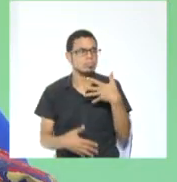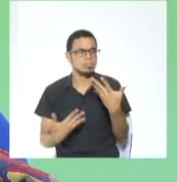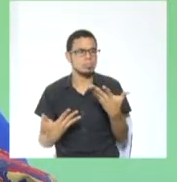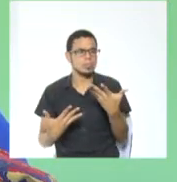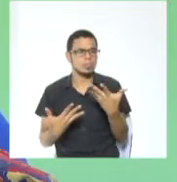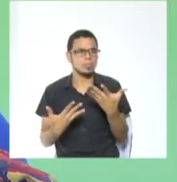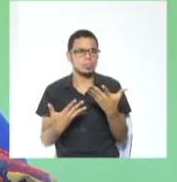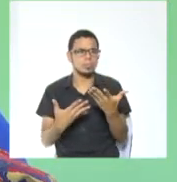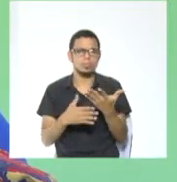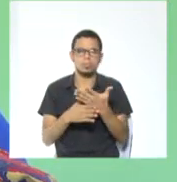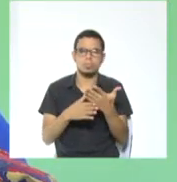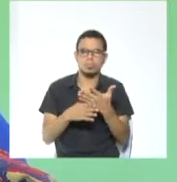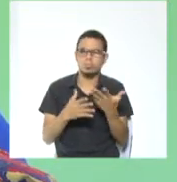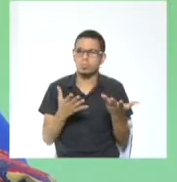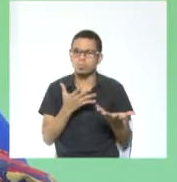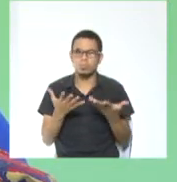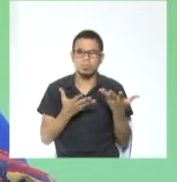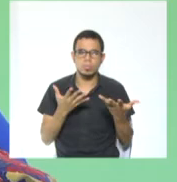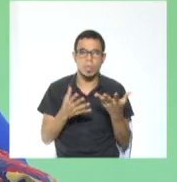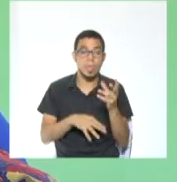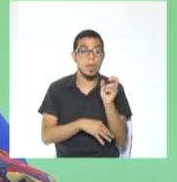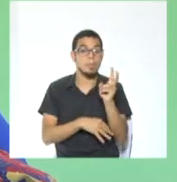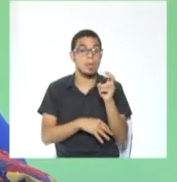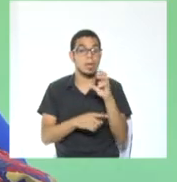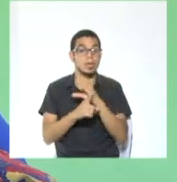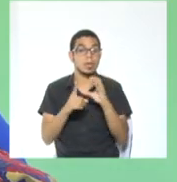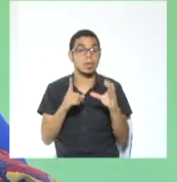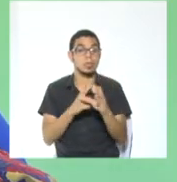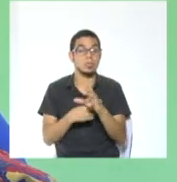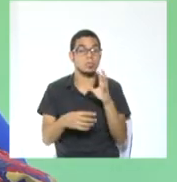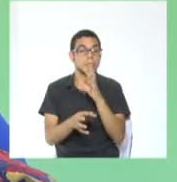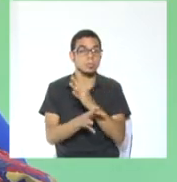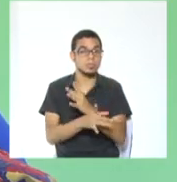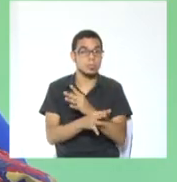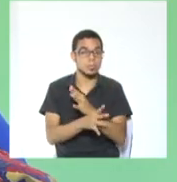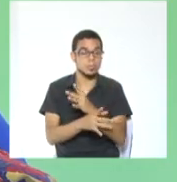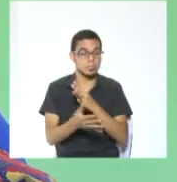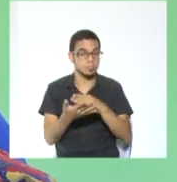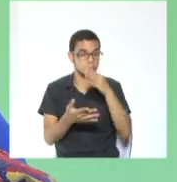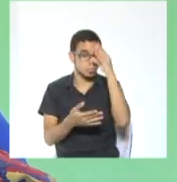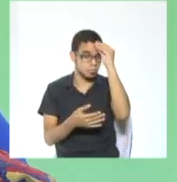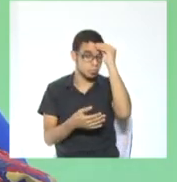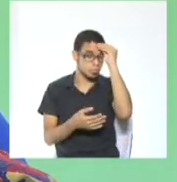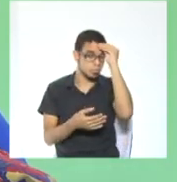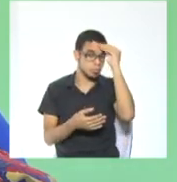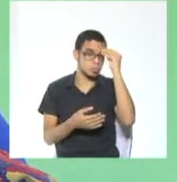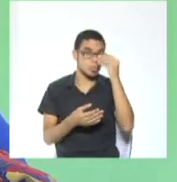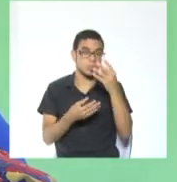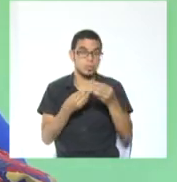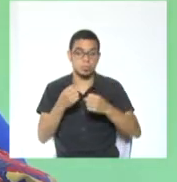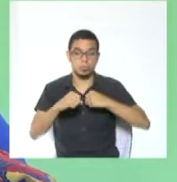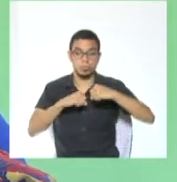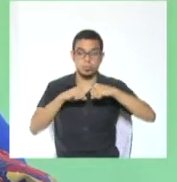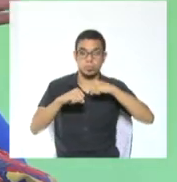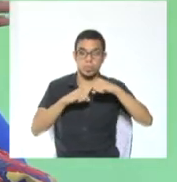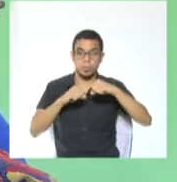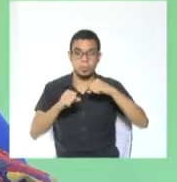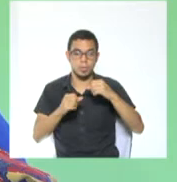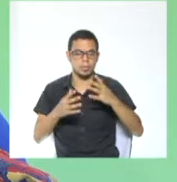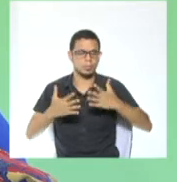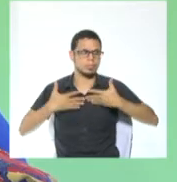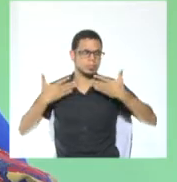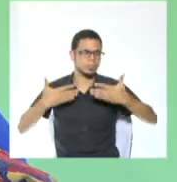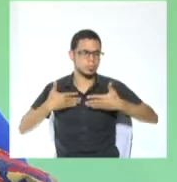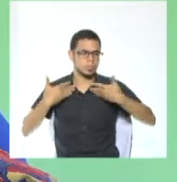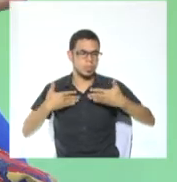ustedes esta linda mañana, viernes de cultura y recreación. Aprendo con movimientos divertidos.